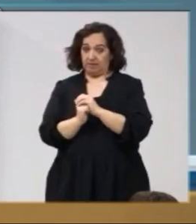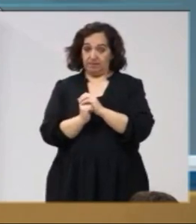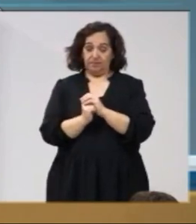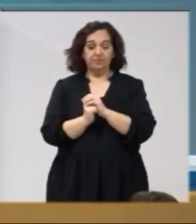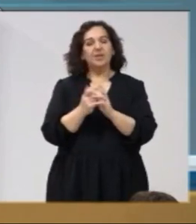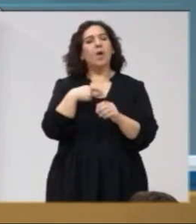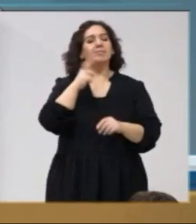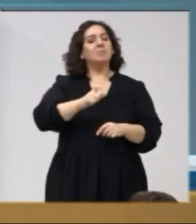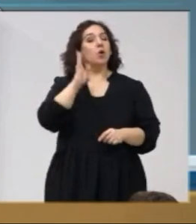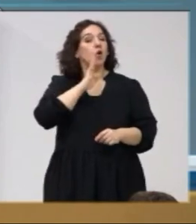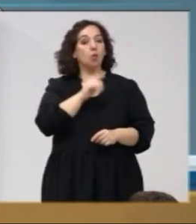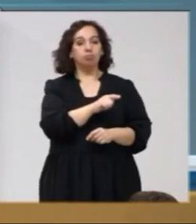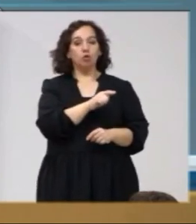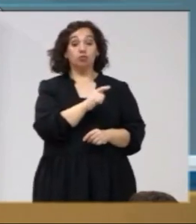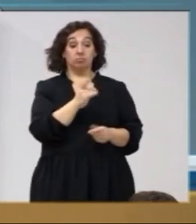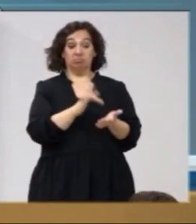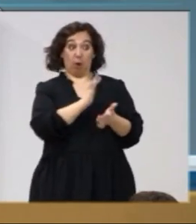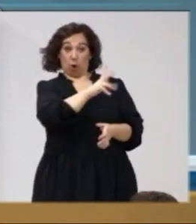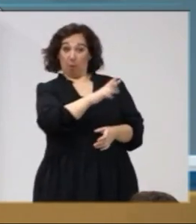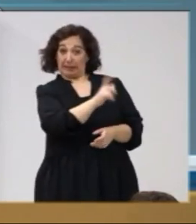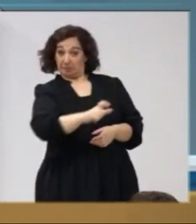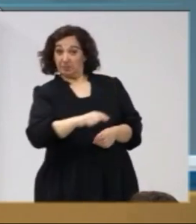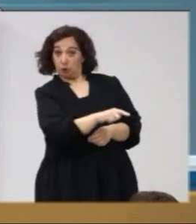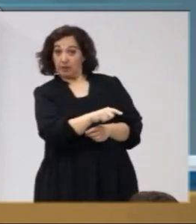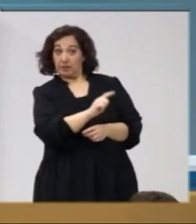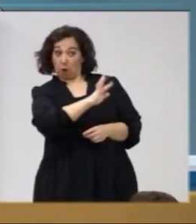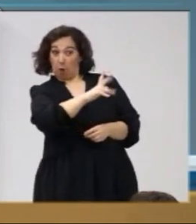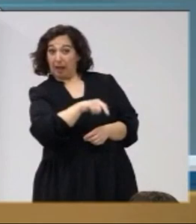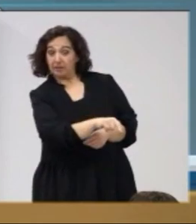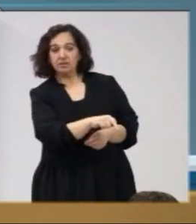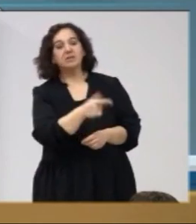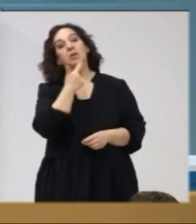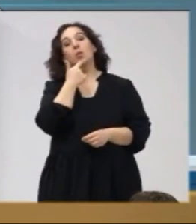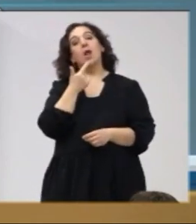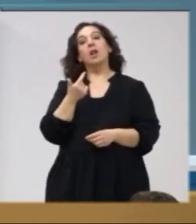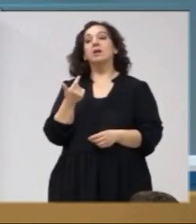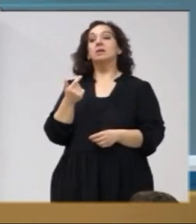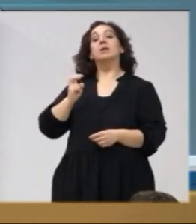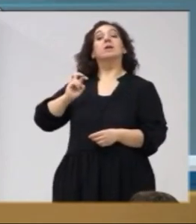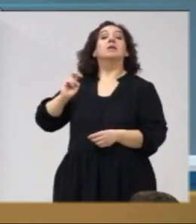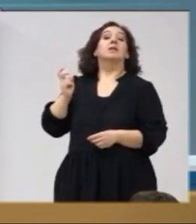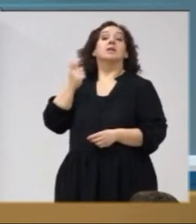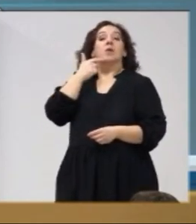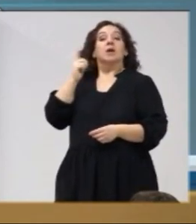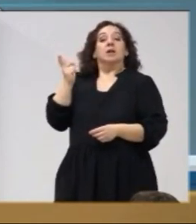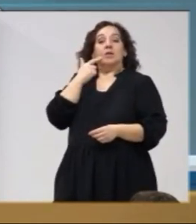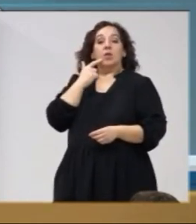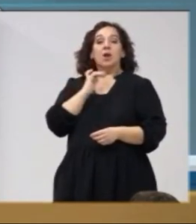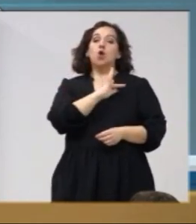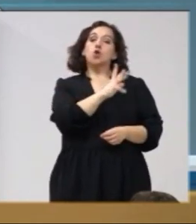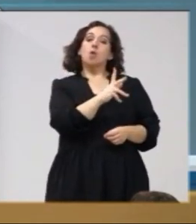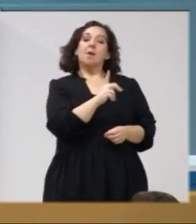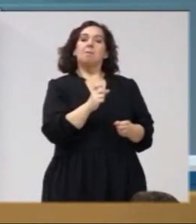Los corruptos, los que roban, no son como el avaro de Molière. Roban para vivir